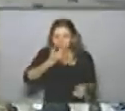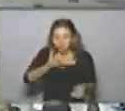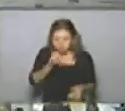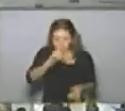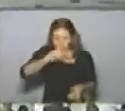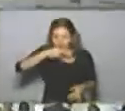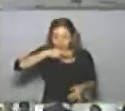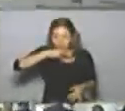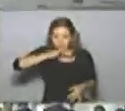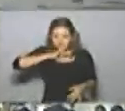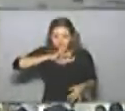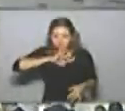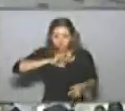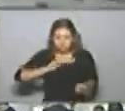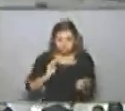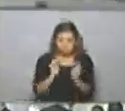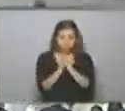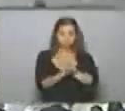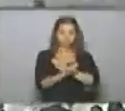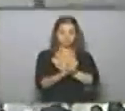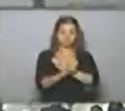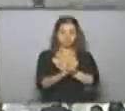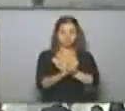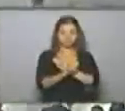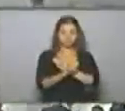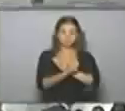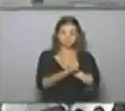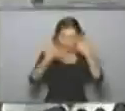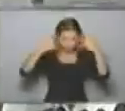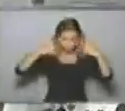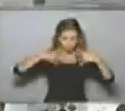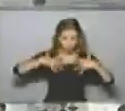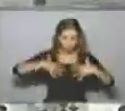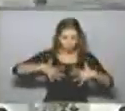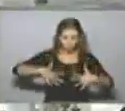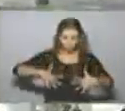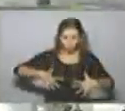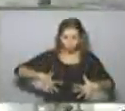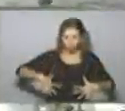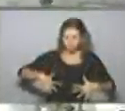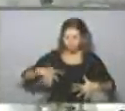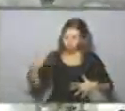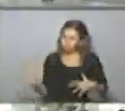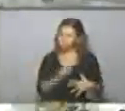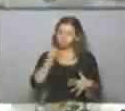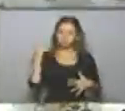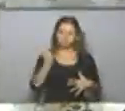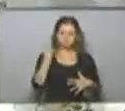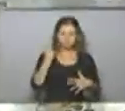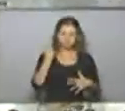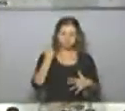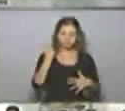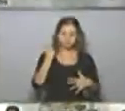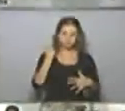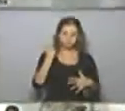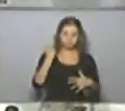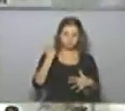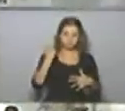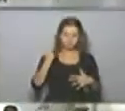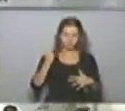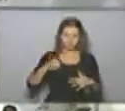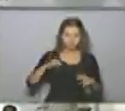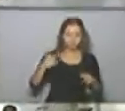cuerpo. Por eso la importancia que siempre tuvo el cuerpo para la Iglesia, porque es un cuerpo que se ha alimentado